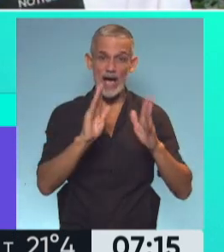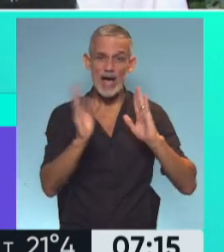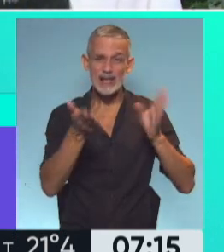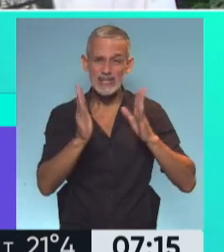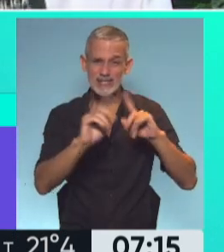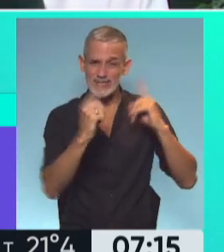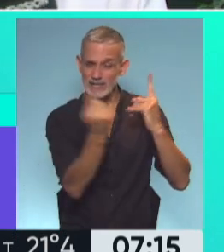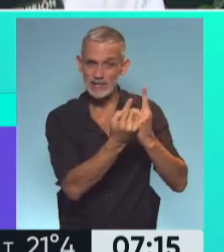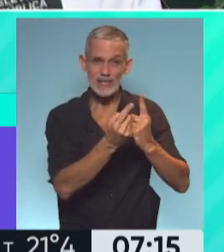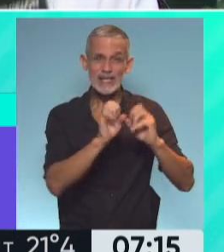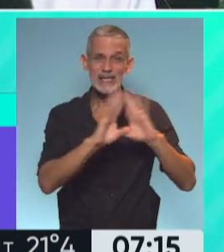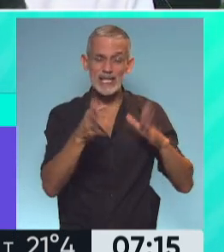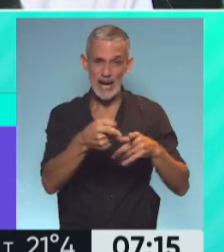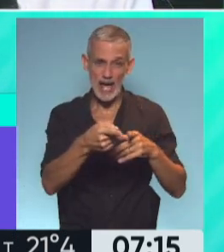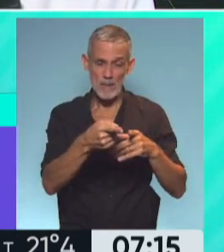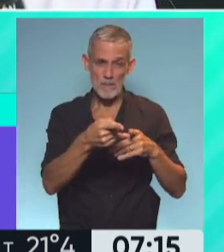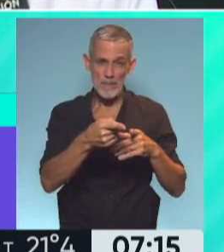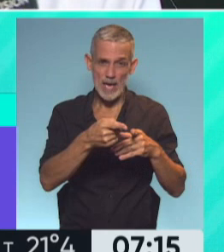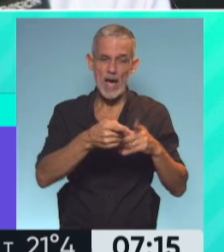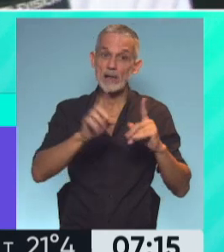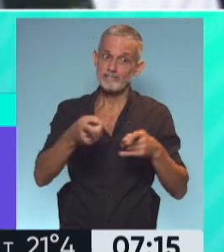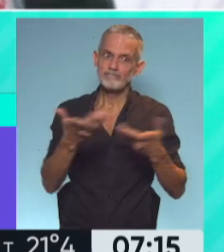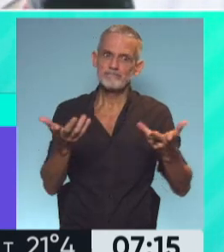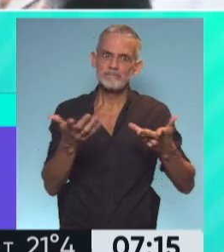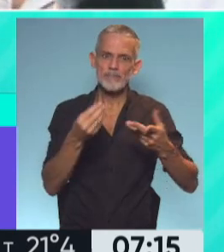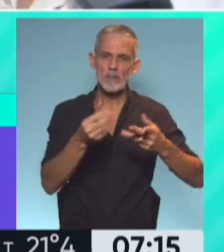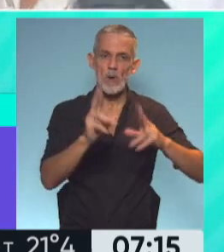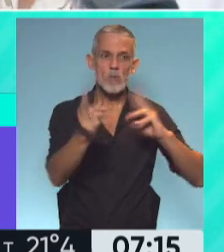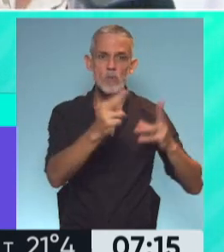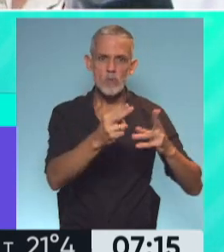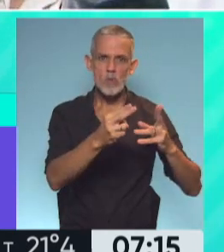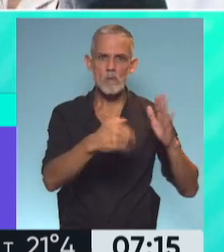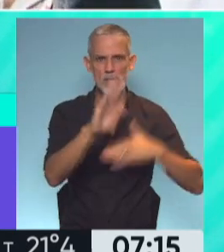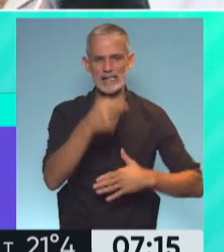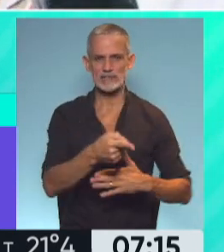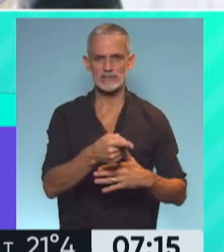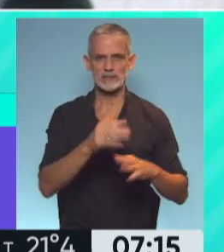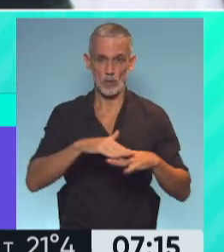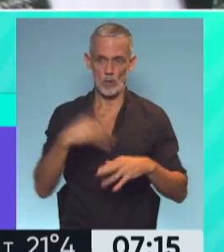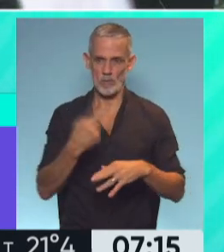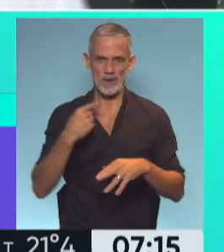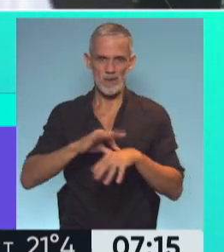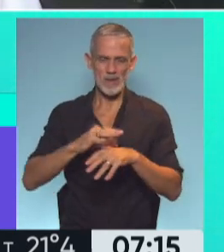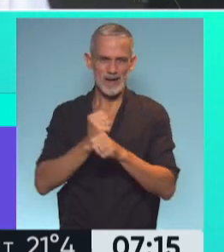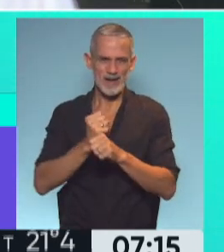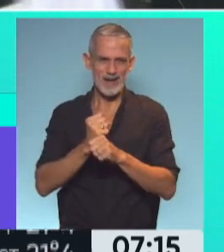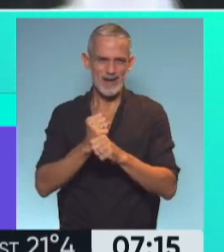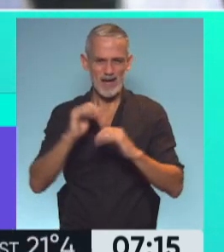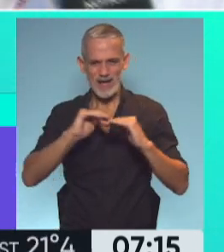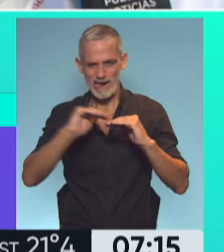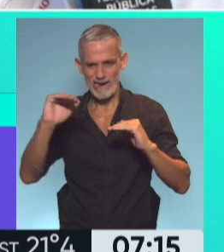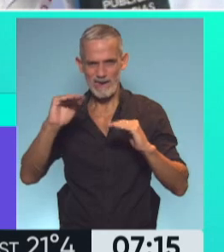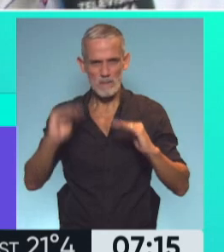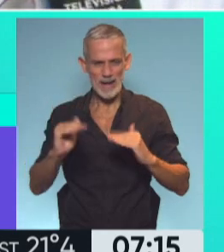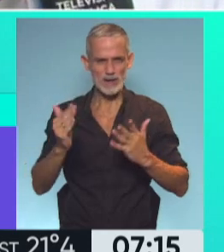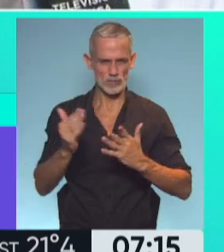intensiva crudamente significa que la mortalidad incrementa. Y yo alertaba el año pasado sobre